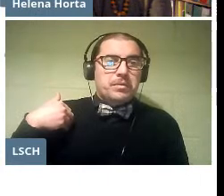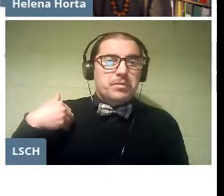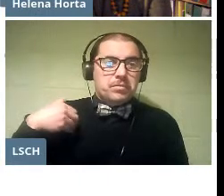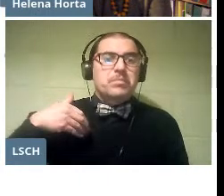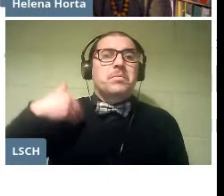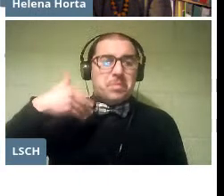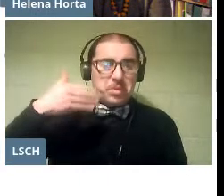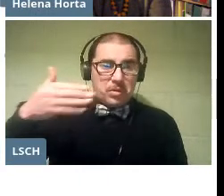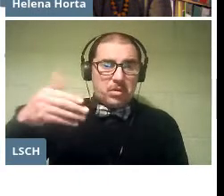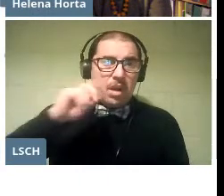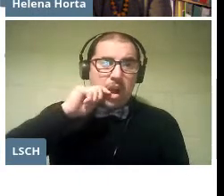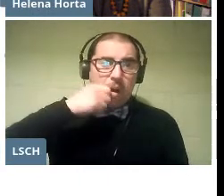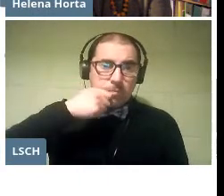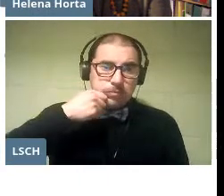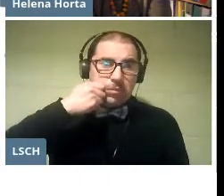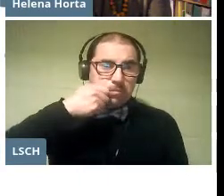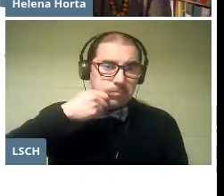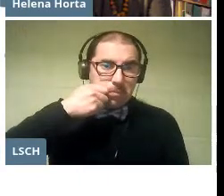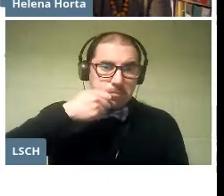persistente, es un